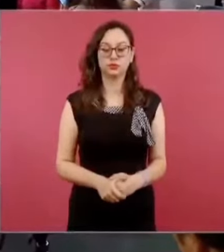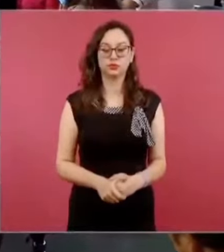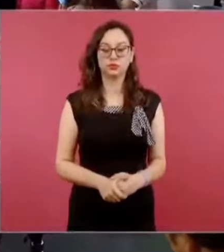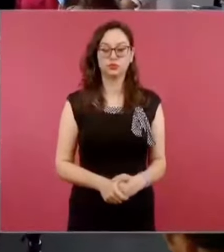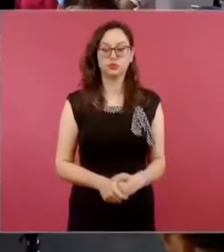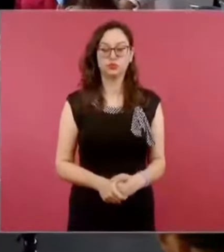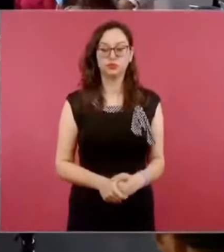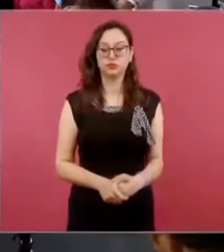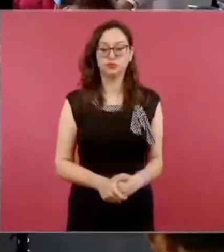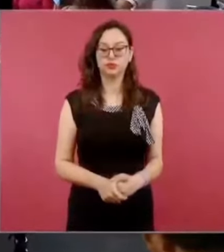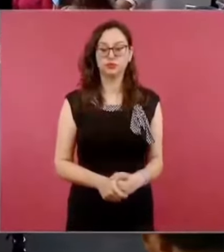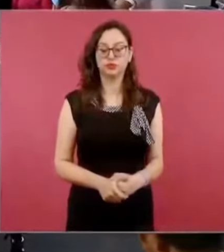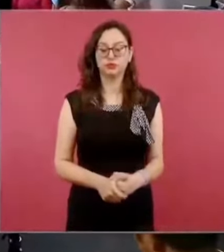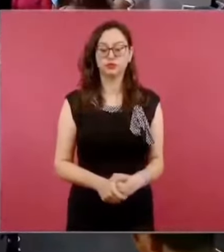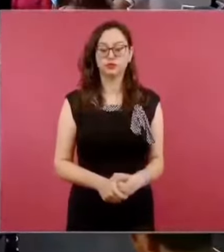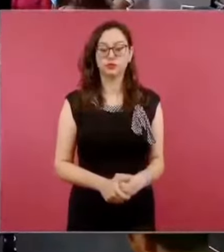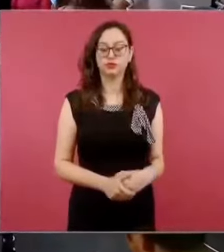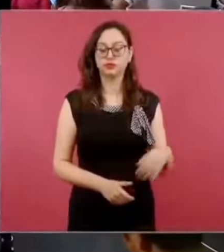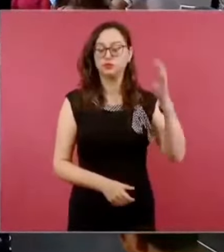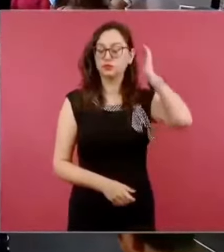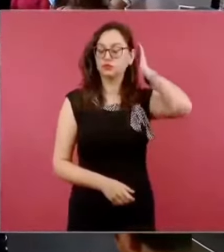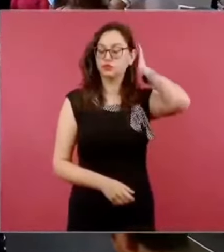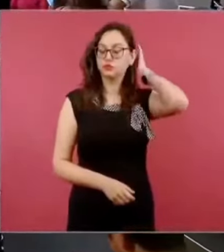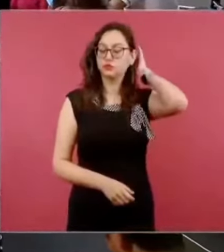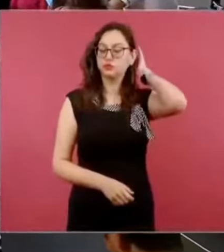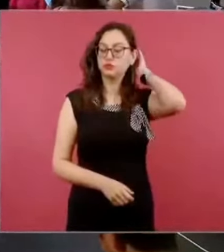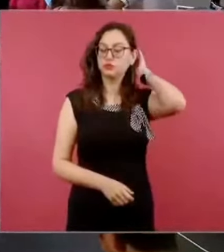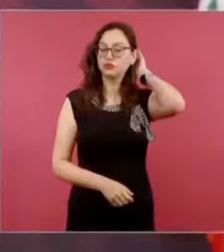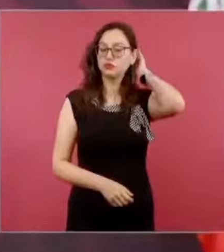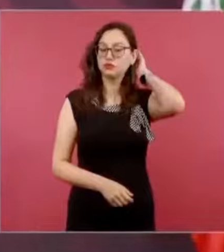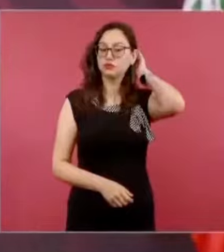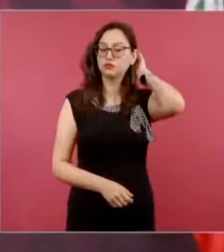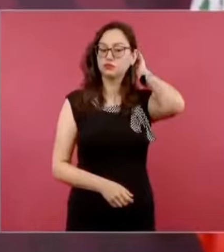Bien, o sea, ¿no? Vamos como Santo Tomás,